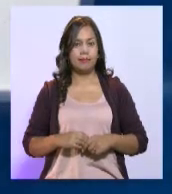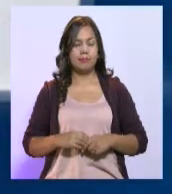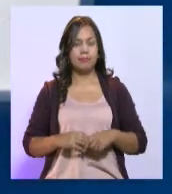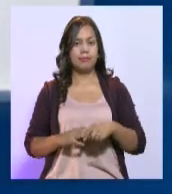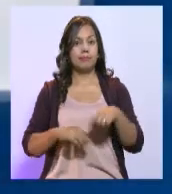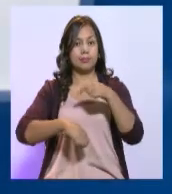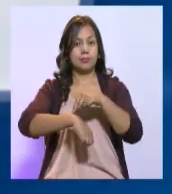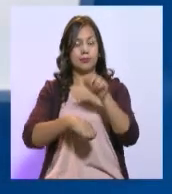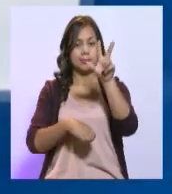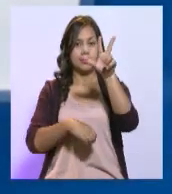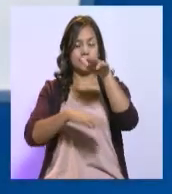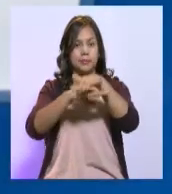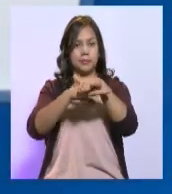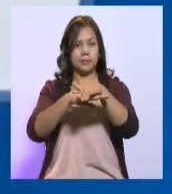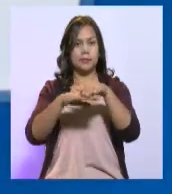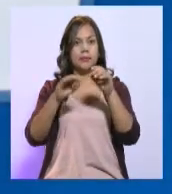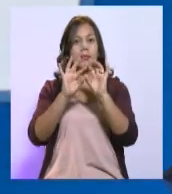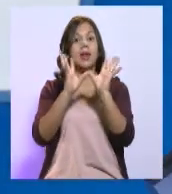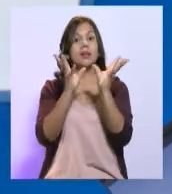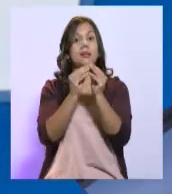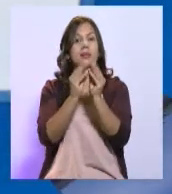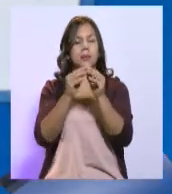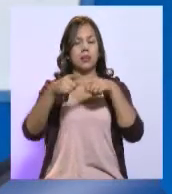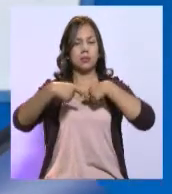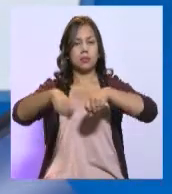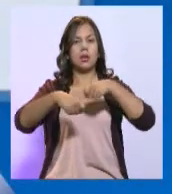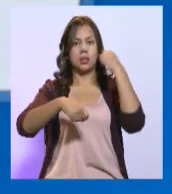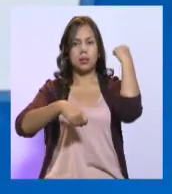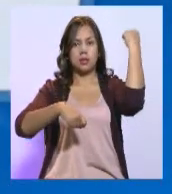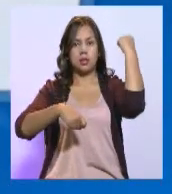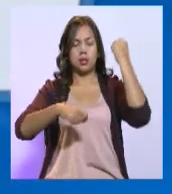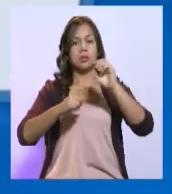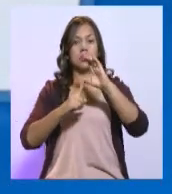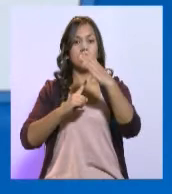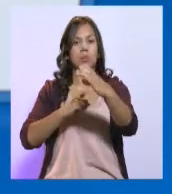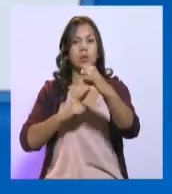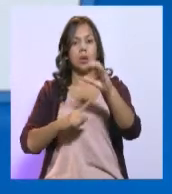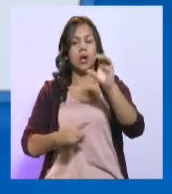15 horas, seminario-taller sobre derechos culturales organizado por la asambleísta